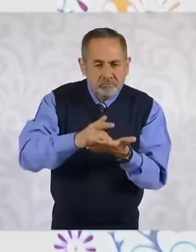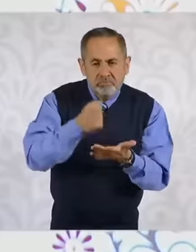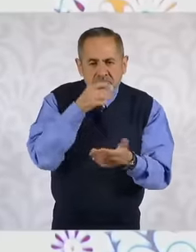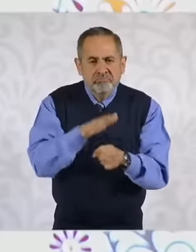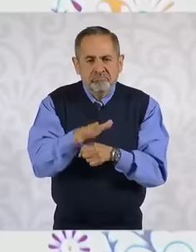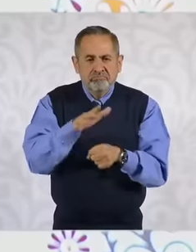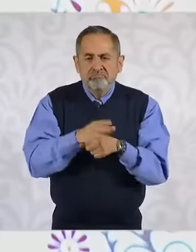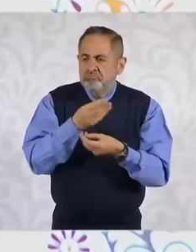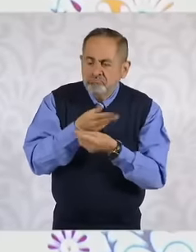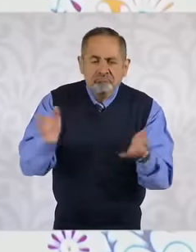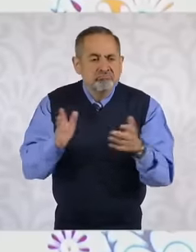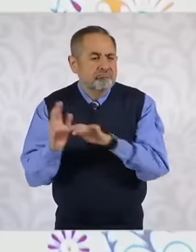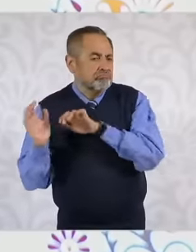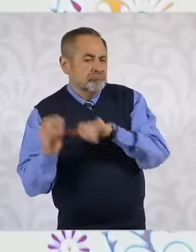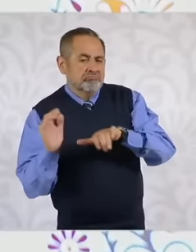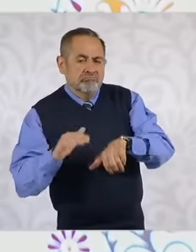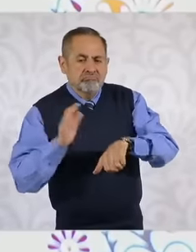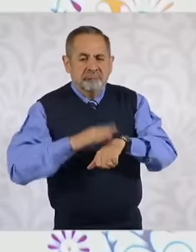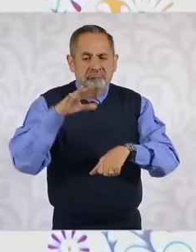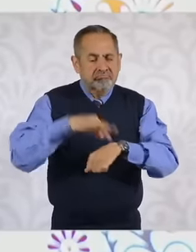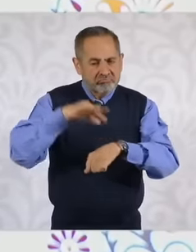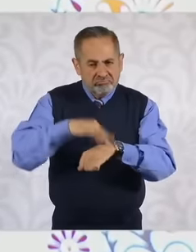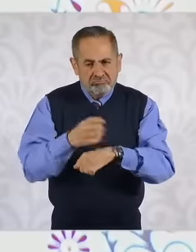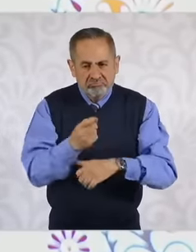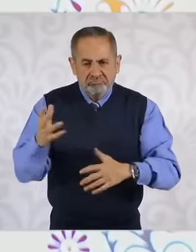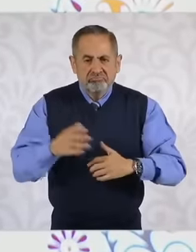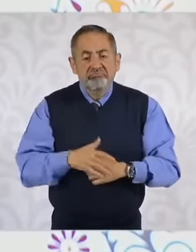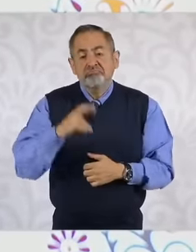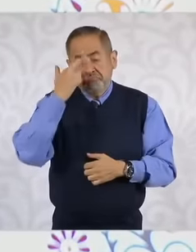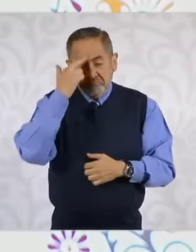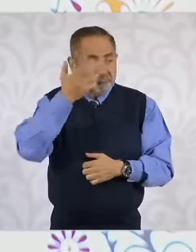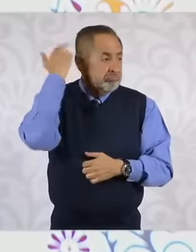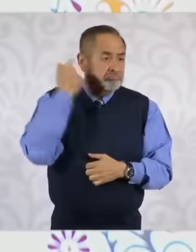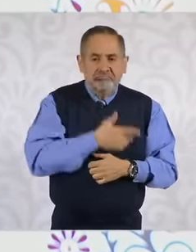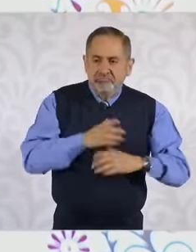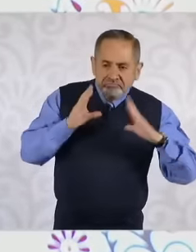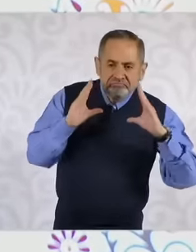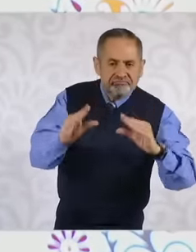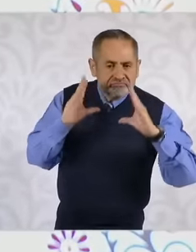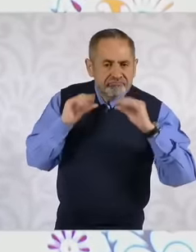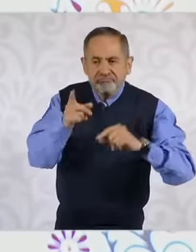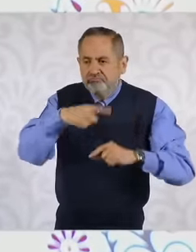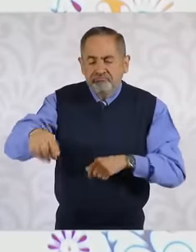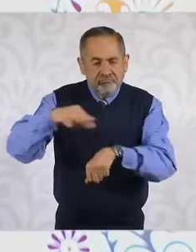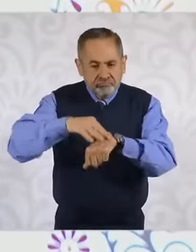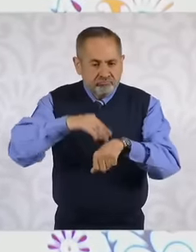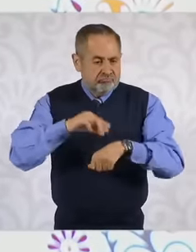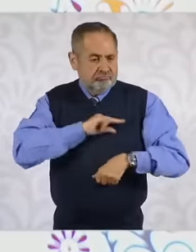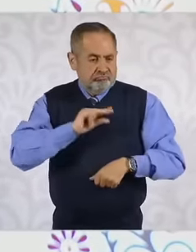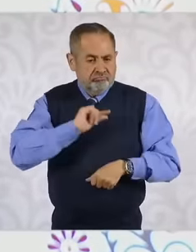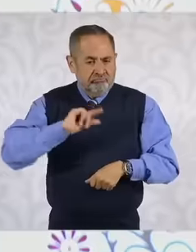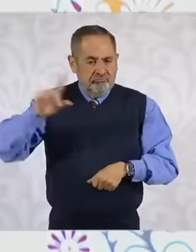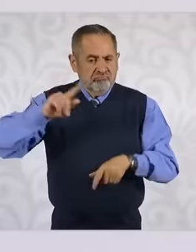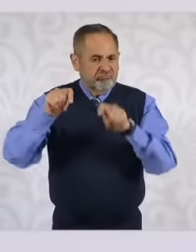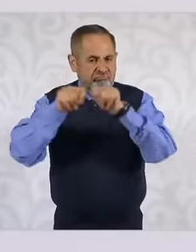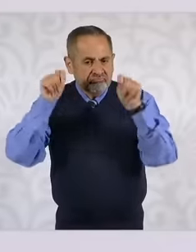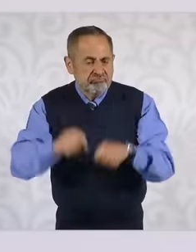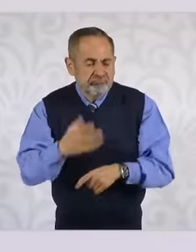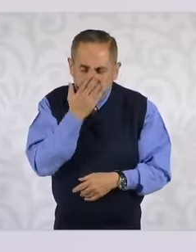haya suficientes médicos. También recuerden que dejaron de formarse médicos especialistas en